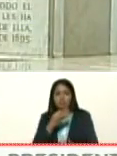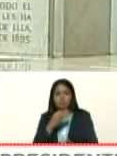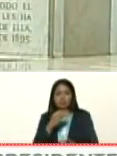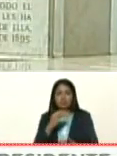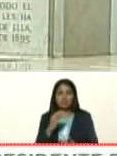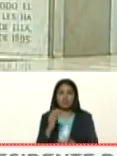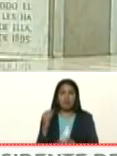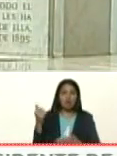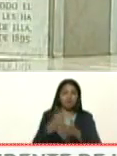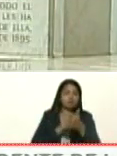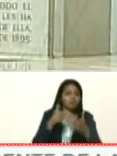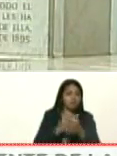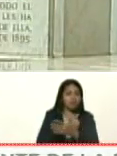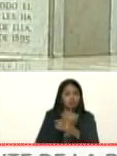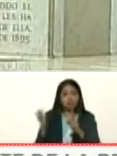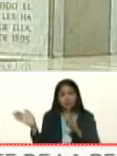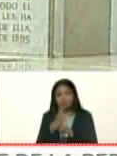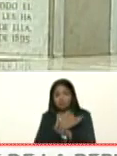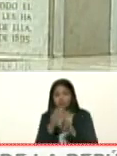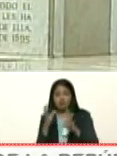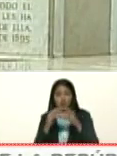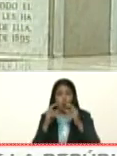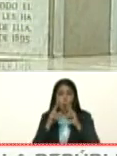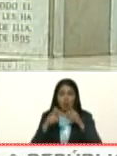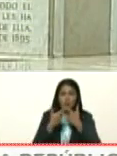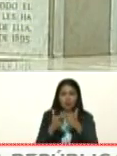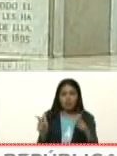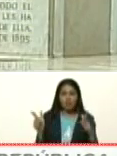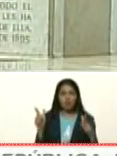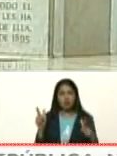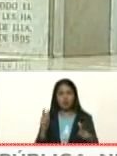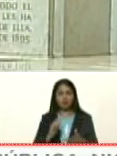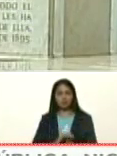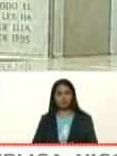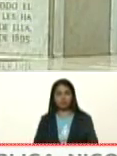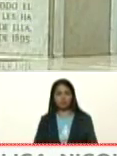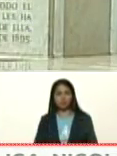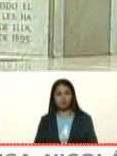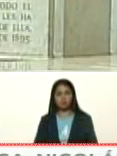heridas y golpeadas tropas libertadoras